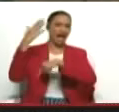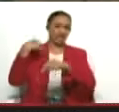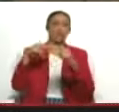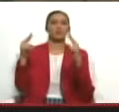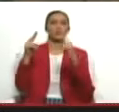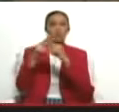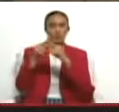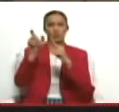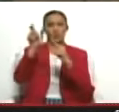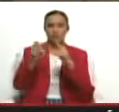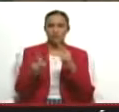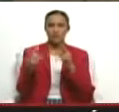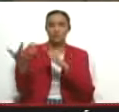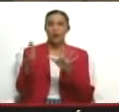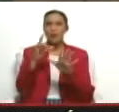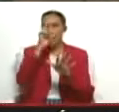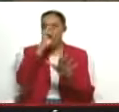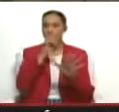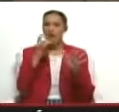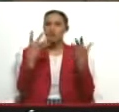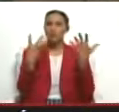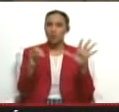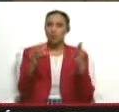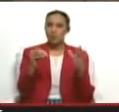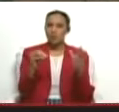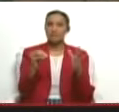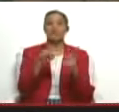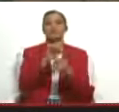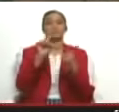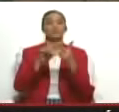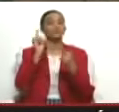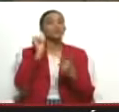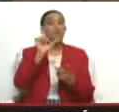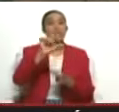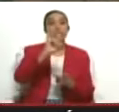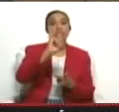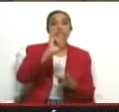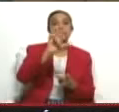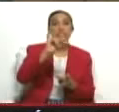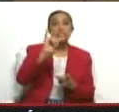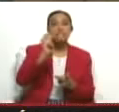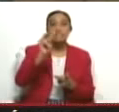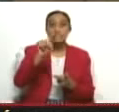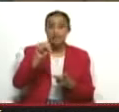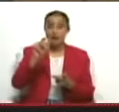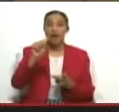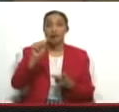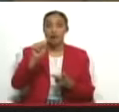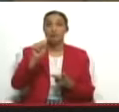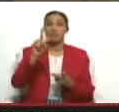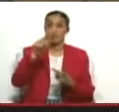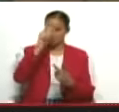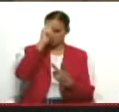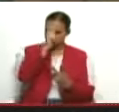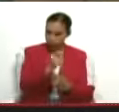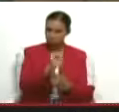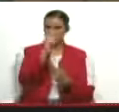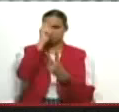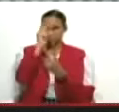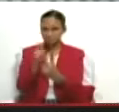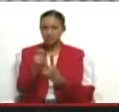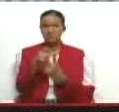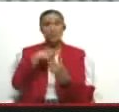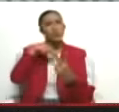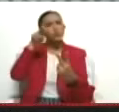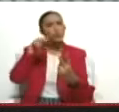a principi de los 90 o de Liliana Ortega de cofavic nunca las he visto